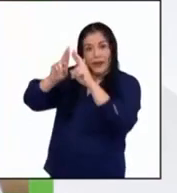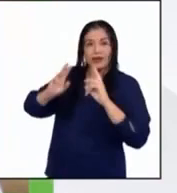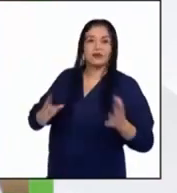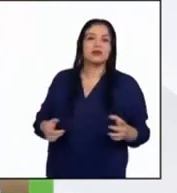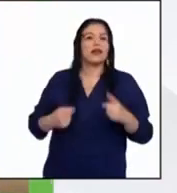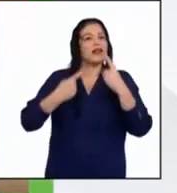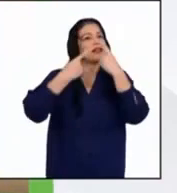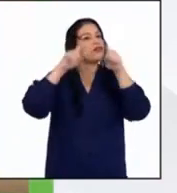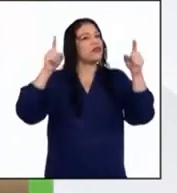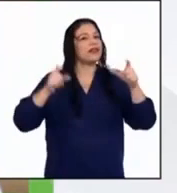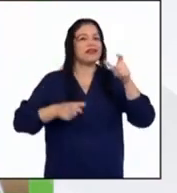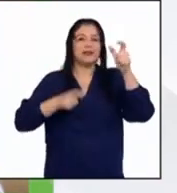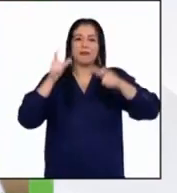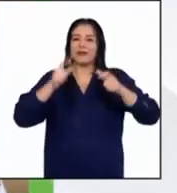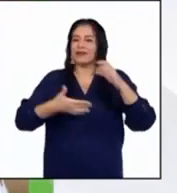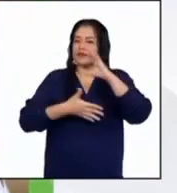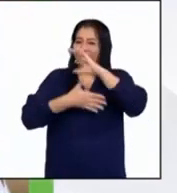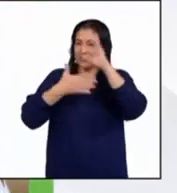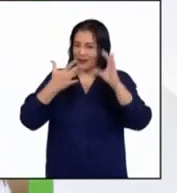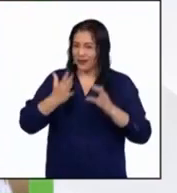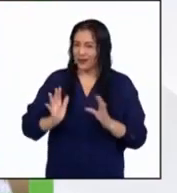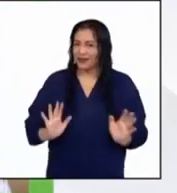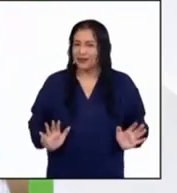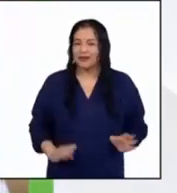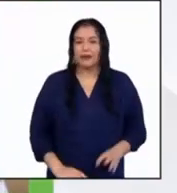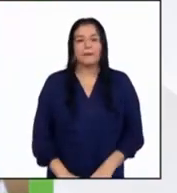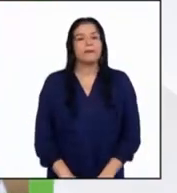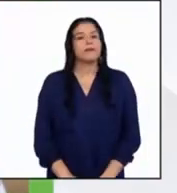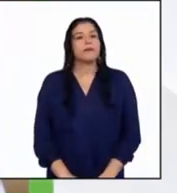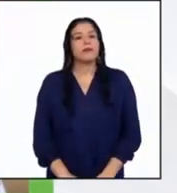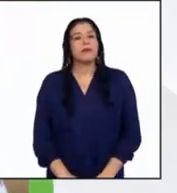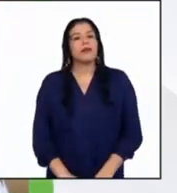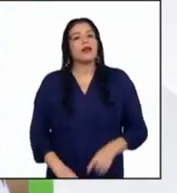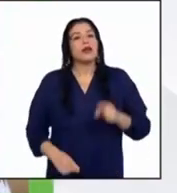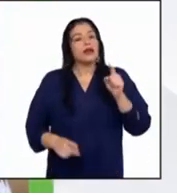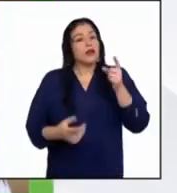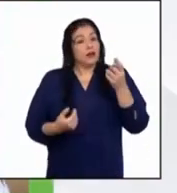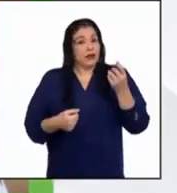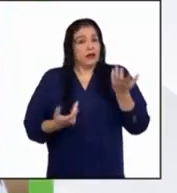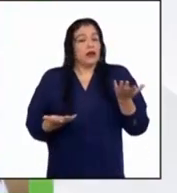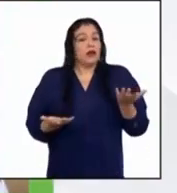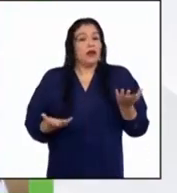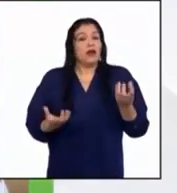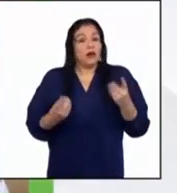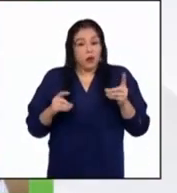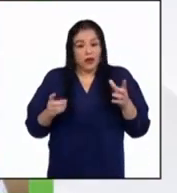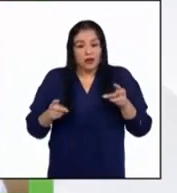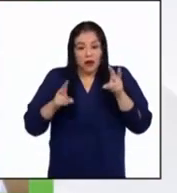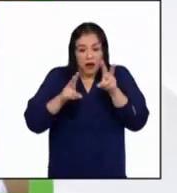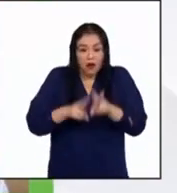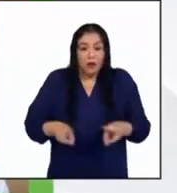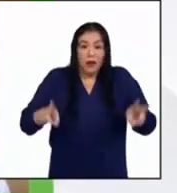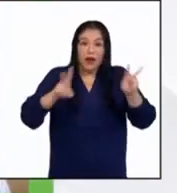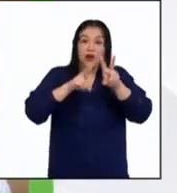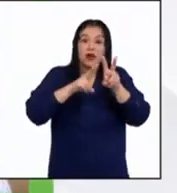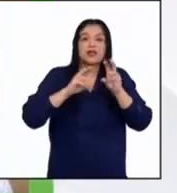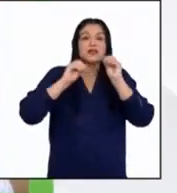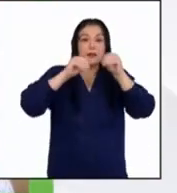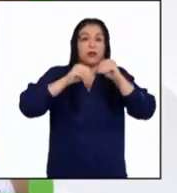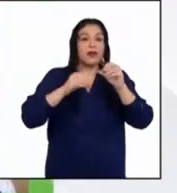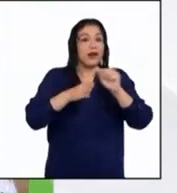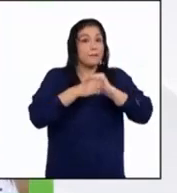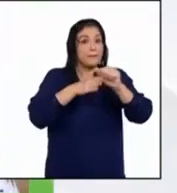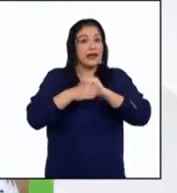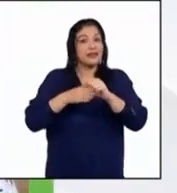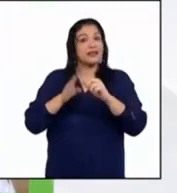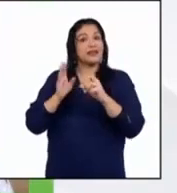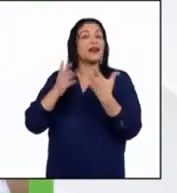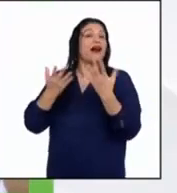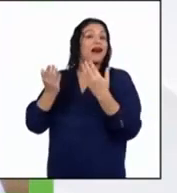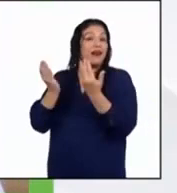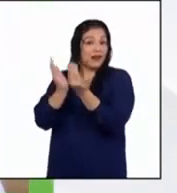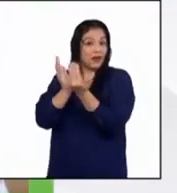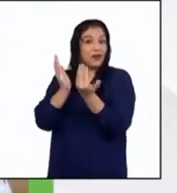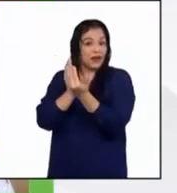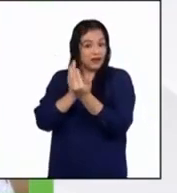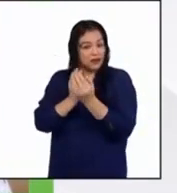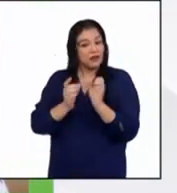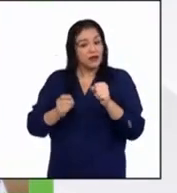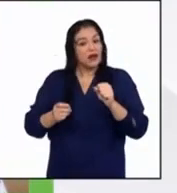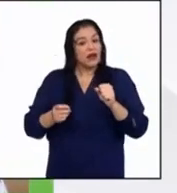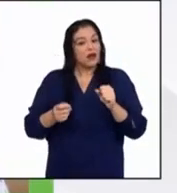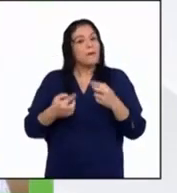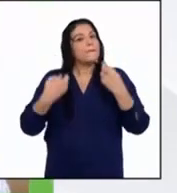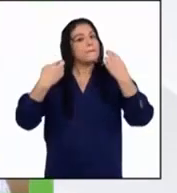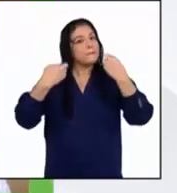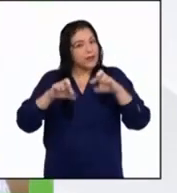diversidad, ¿no? Entonces, en el momento en que estos valores se ponen en práctica, somos capaces también